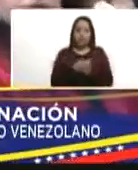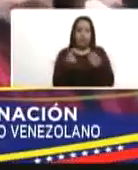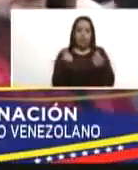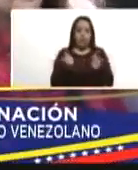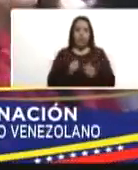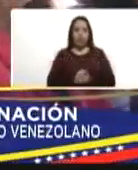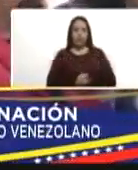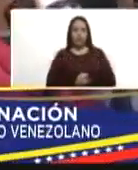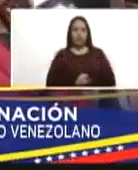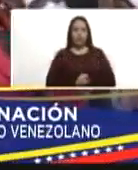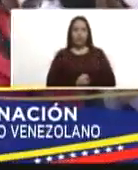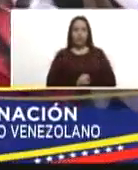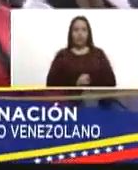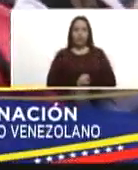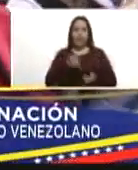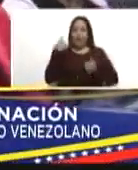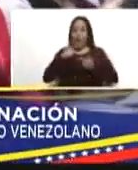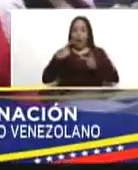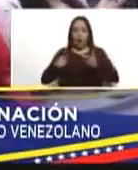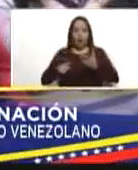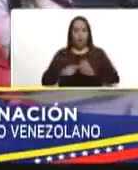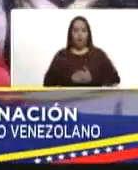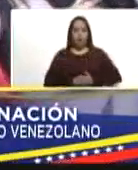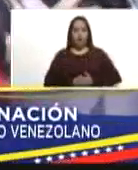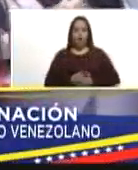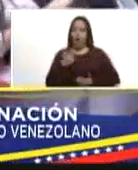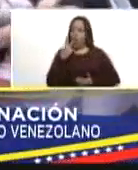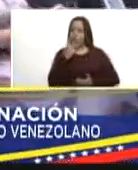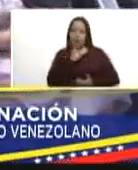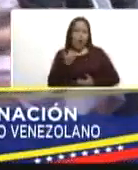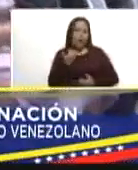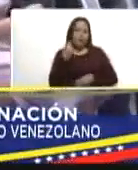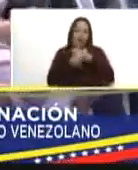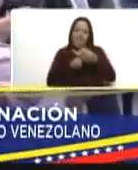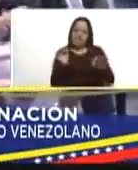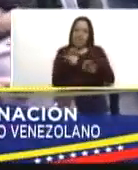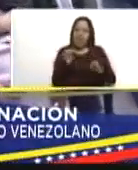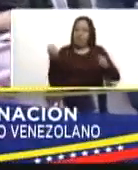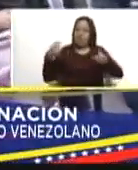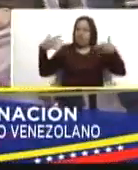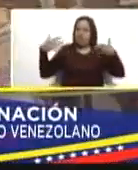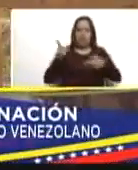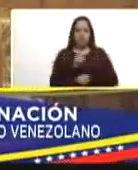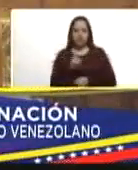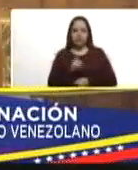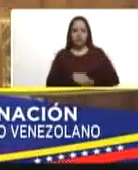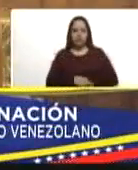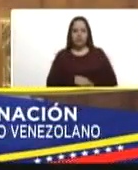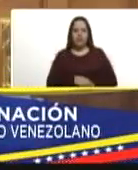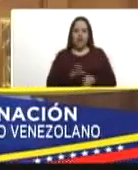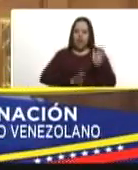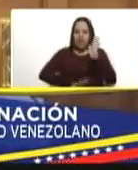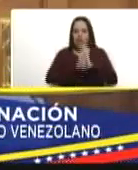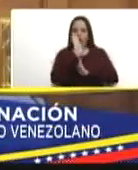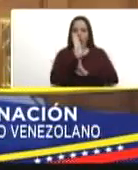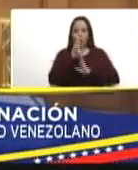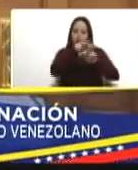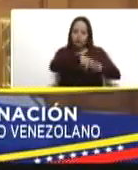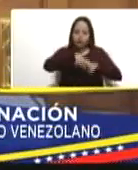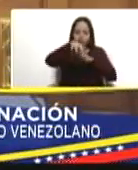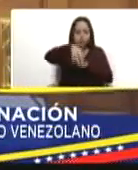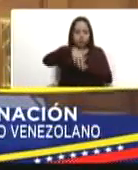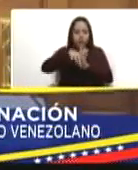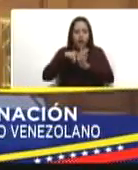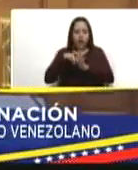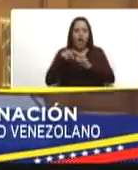invertir las cosas no salen de la nada la bolsa agrícola ha sido y sigue